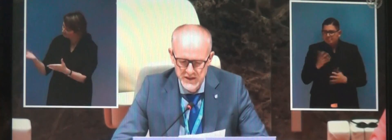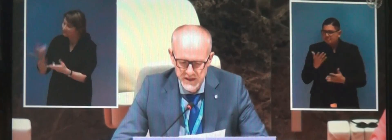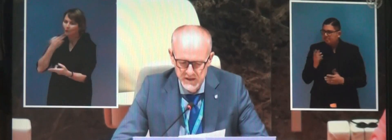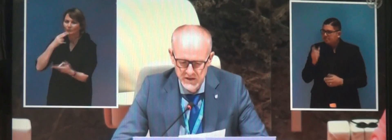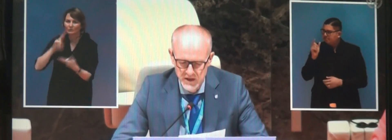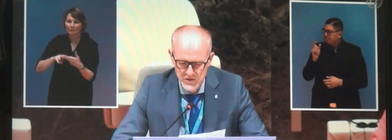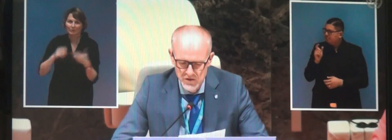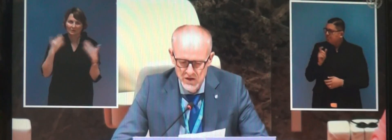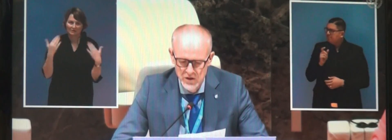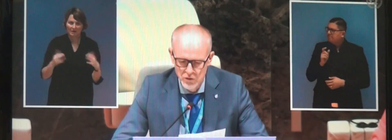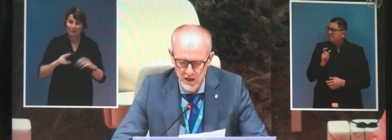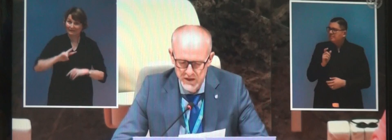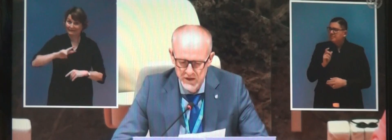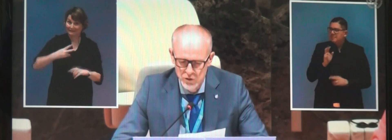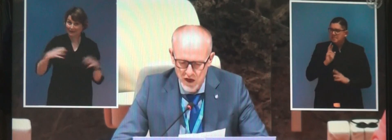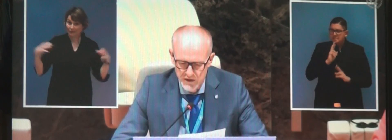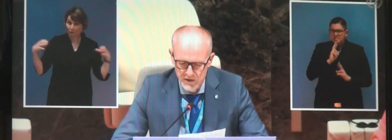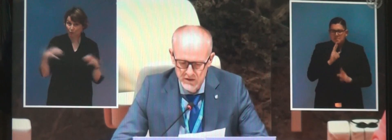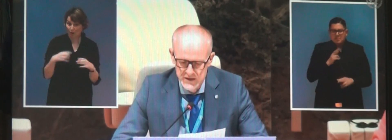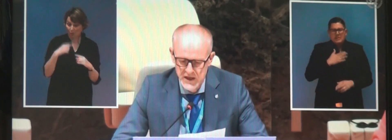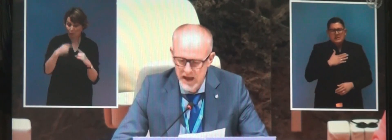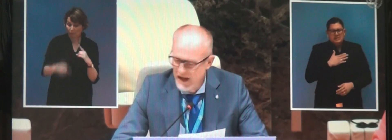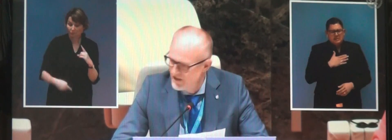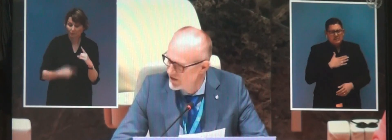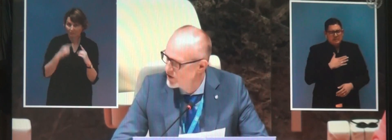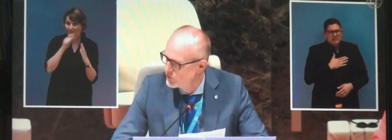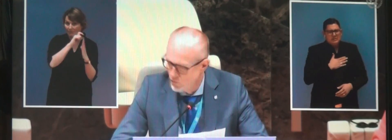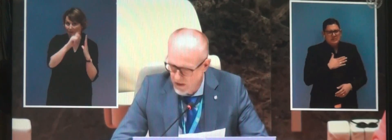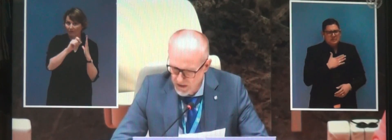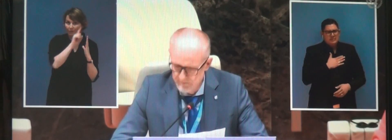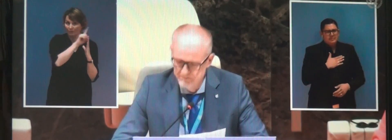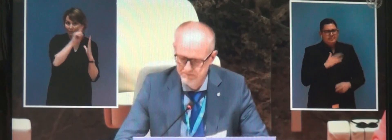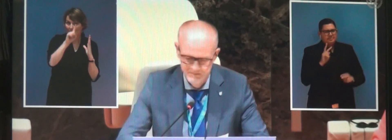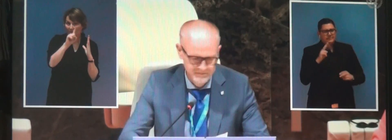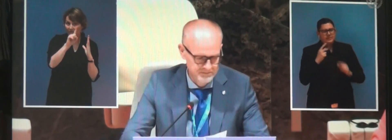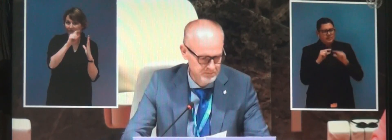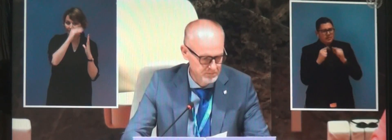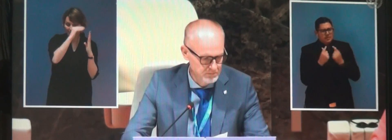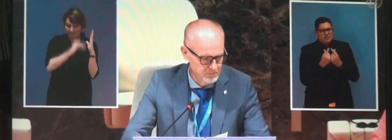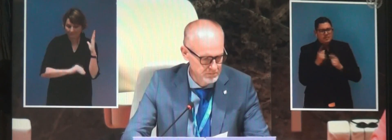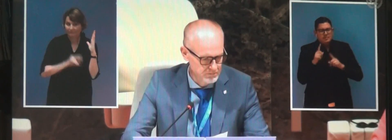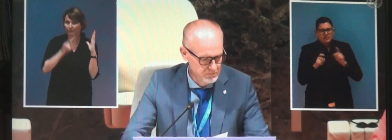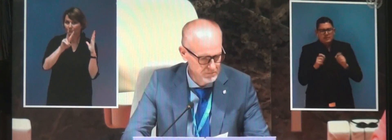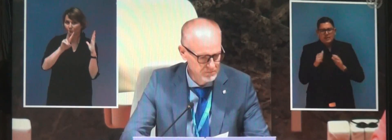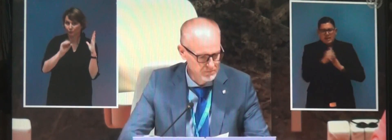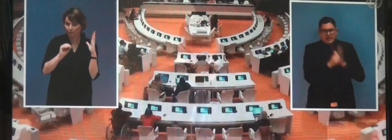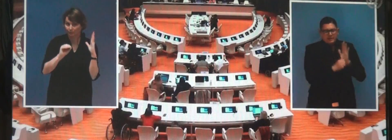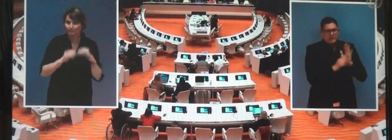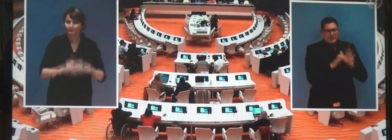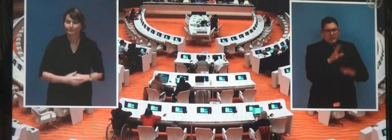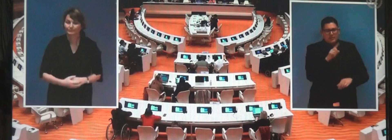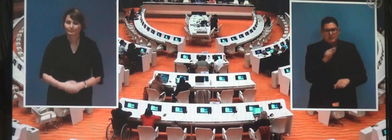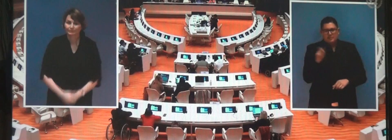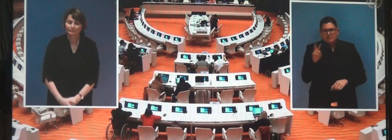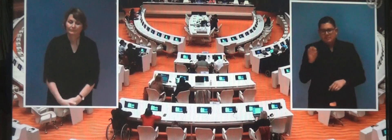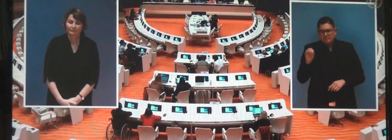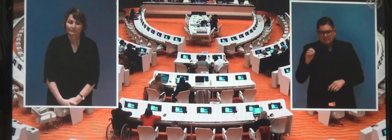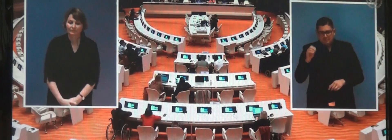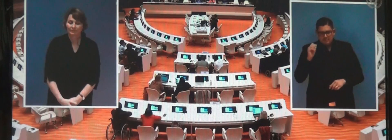la palabra, señora, para contestar al segundo grupo de preguntas, artículos 11 a 20.